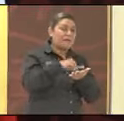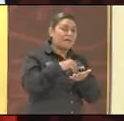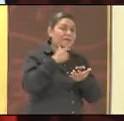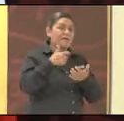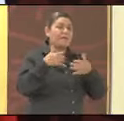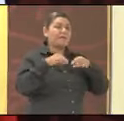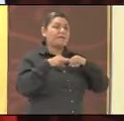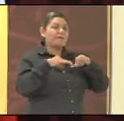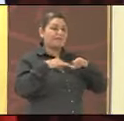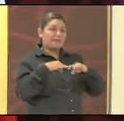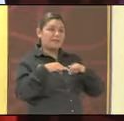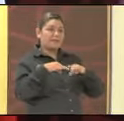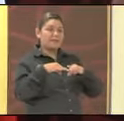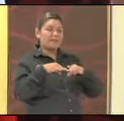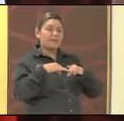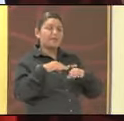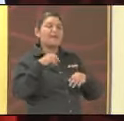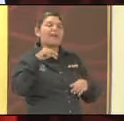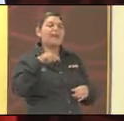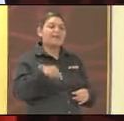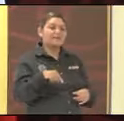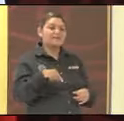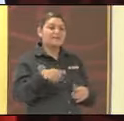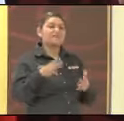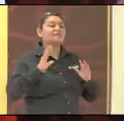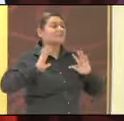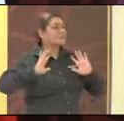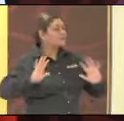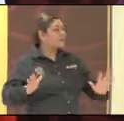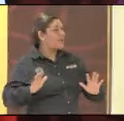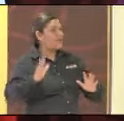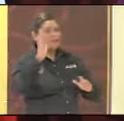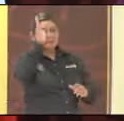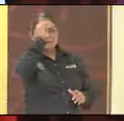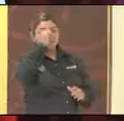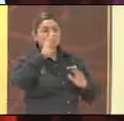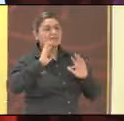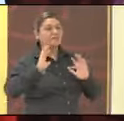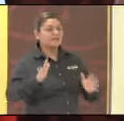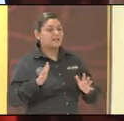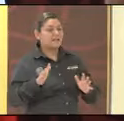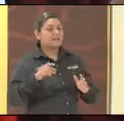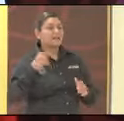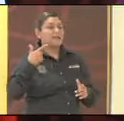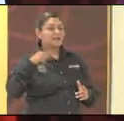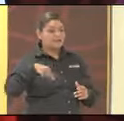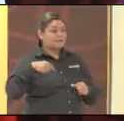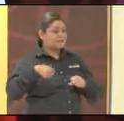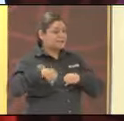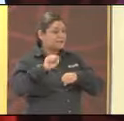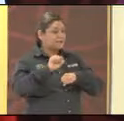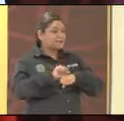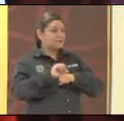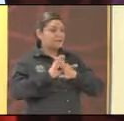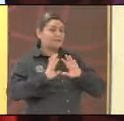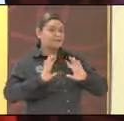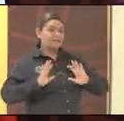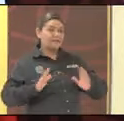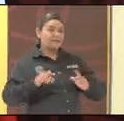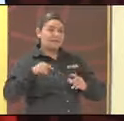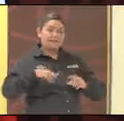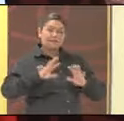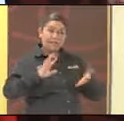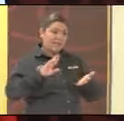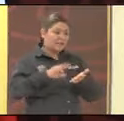generación de empleos. Esto ya lo aprobamos en el Cabildo. Bien, esta semana vamos a partir de que